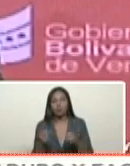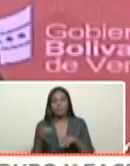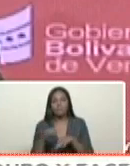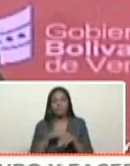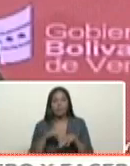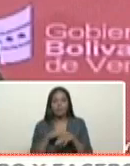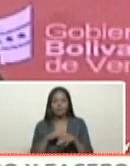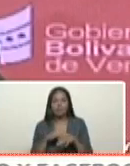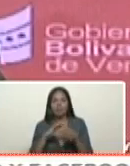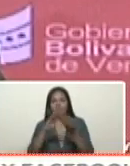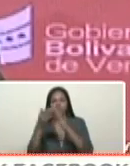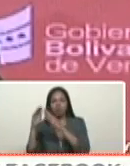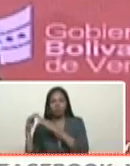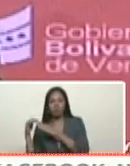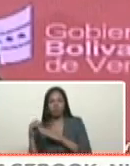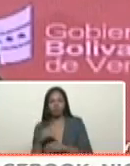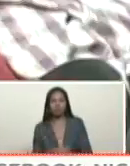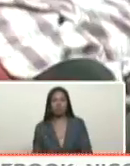Comunas, con ustedes la cosa.